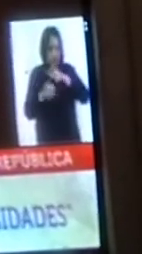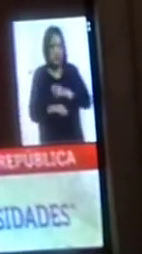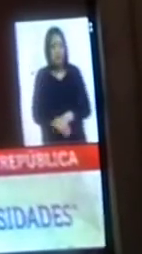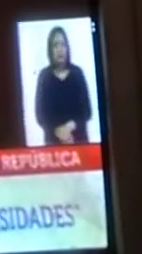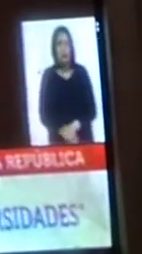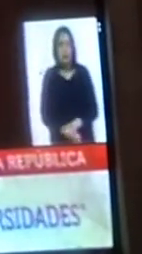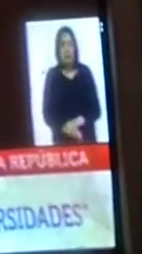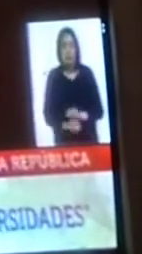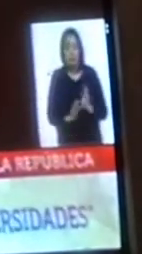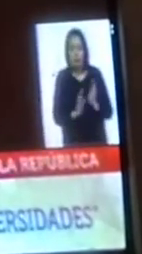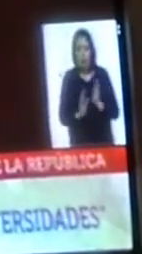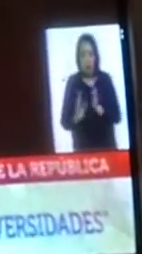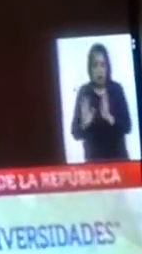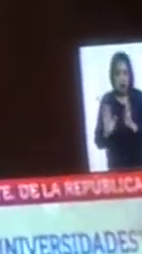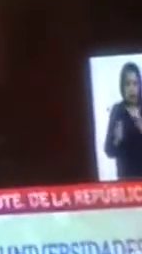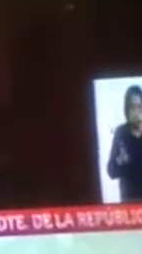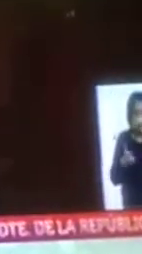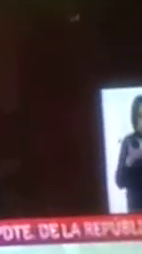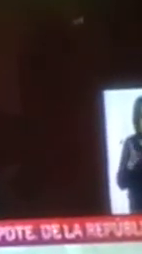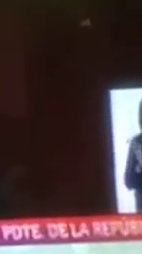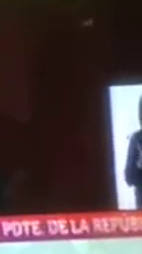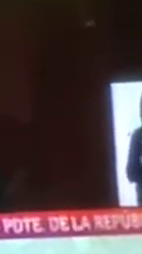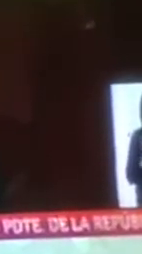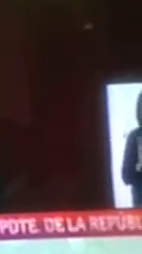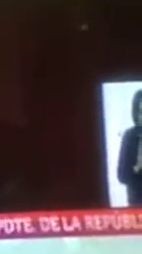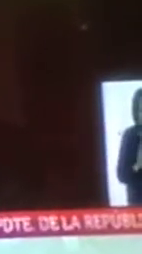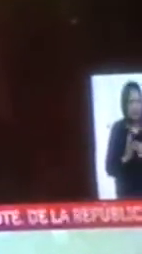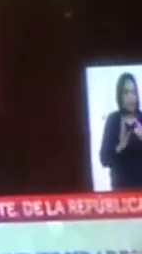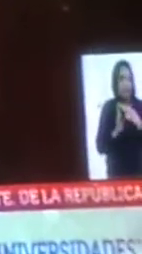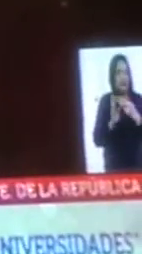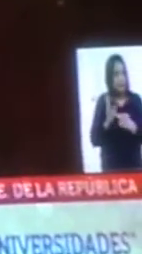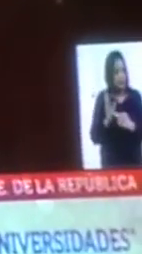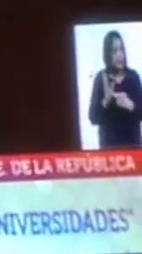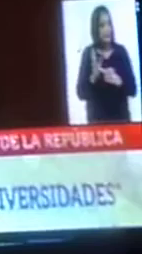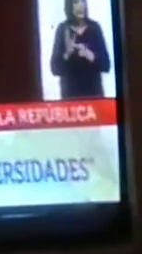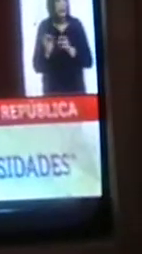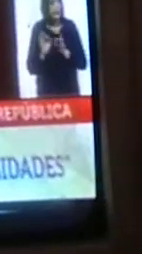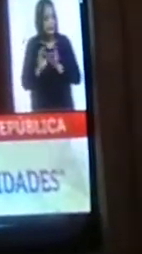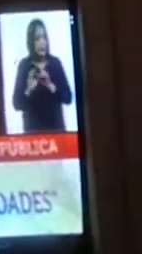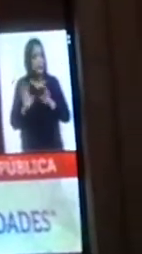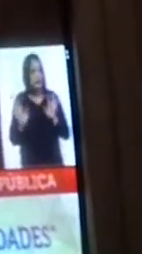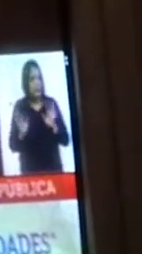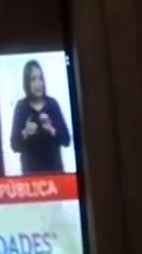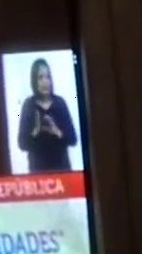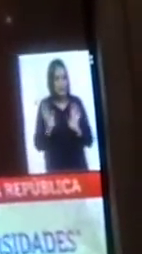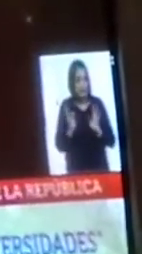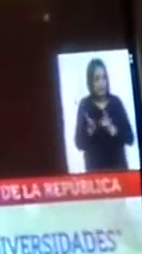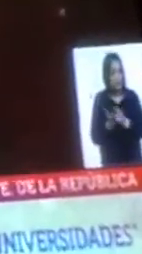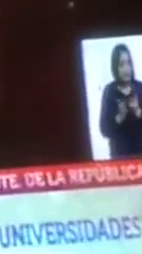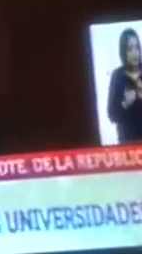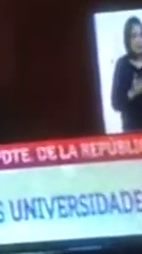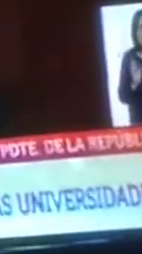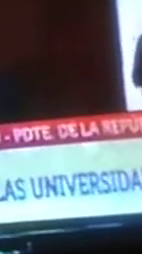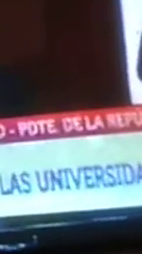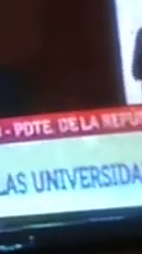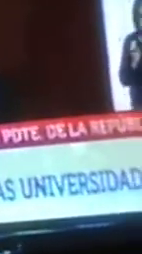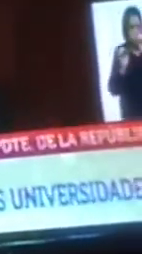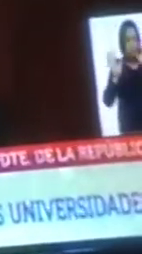poner orden en la minería esto significa reglas claras escenario sin sorpresas